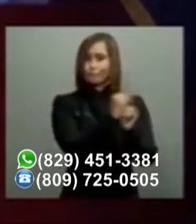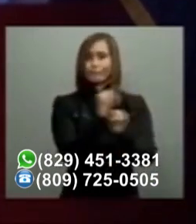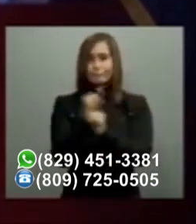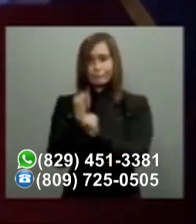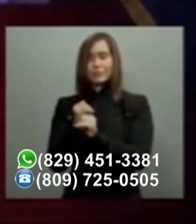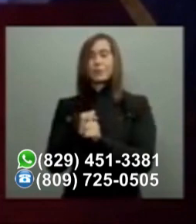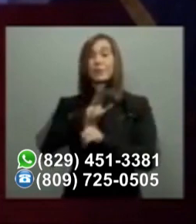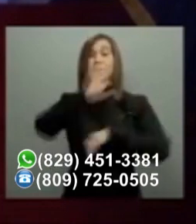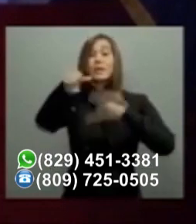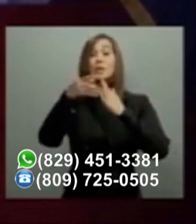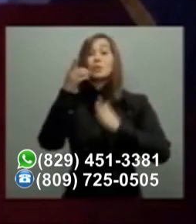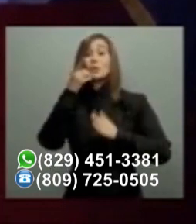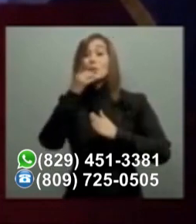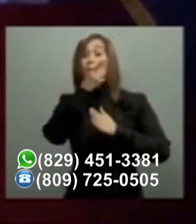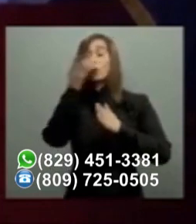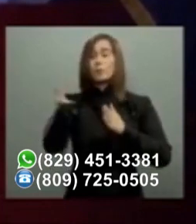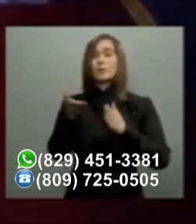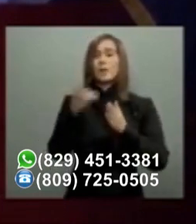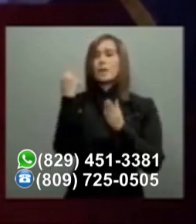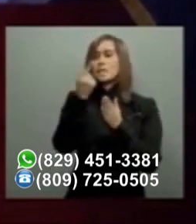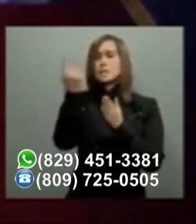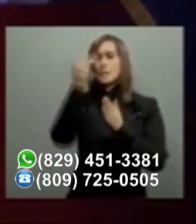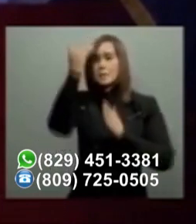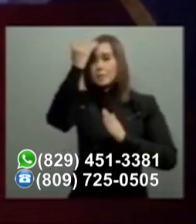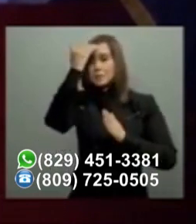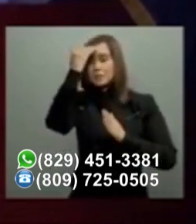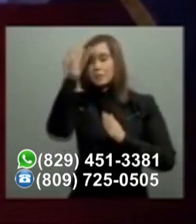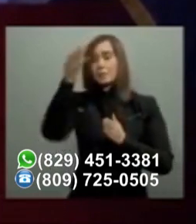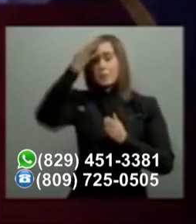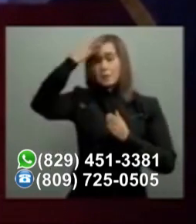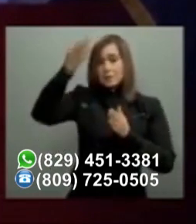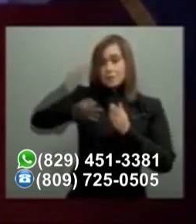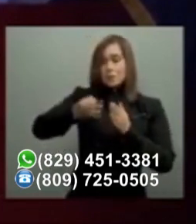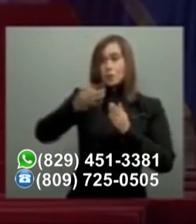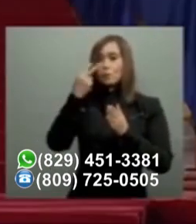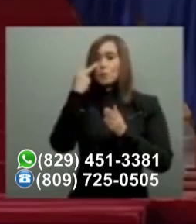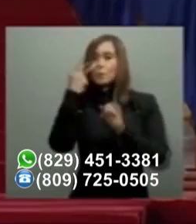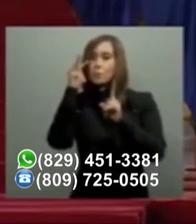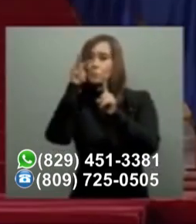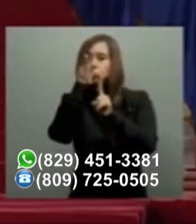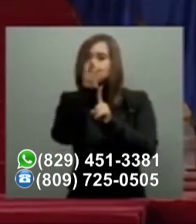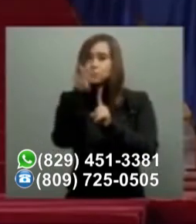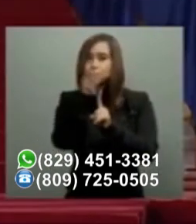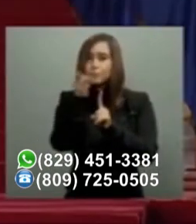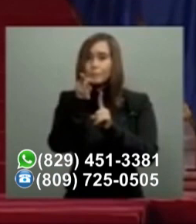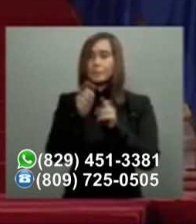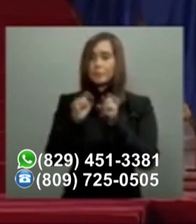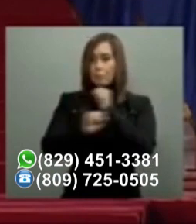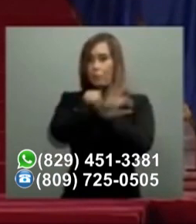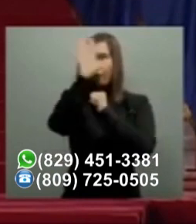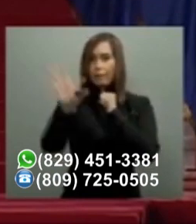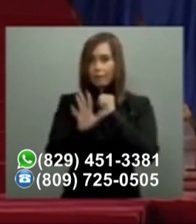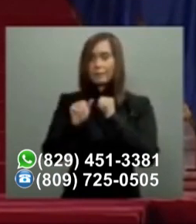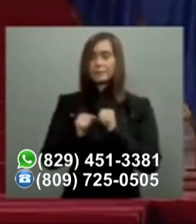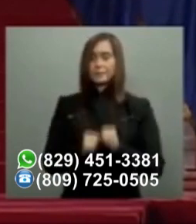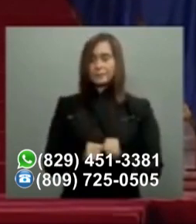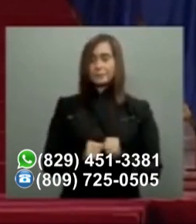decreto 543 21 en el mismo decreto se designa a daniel garcía archibald